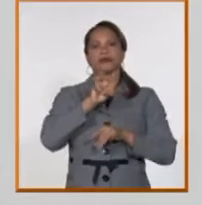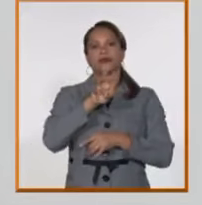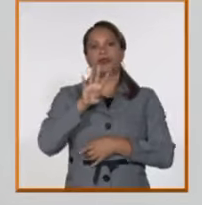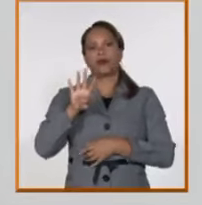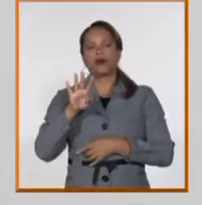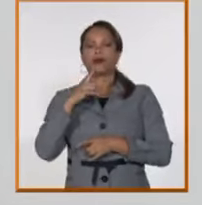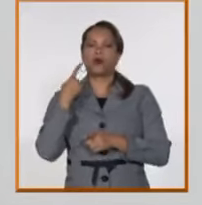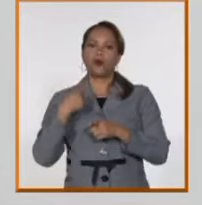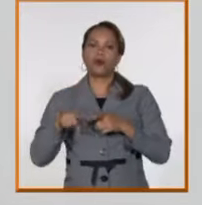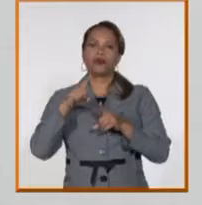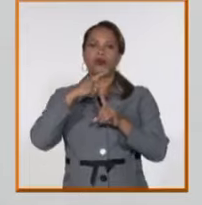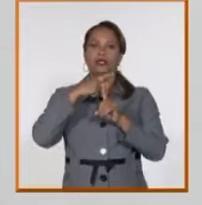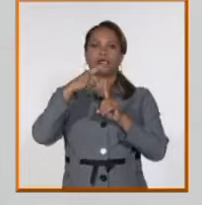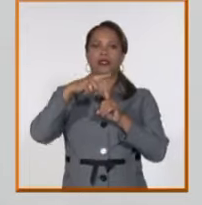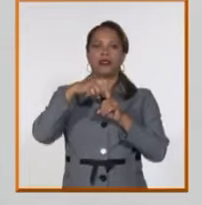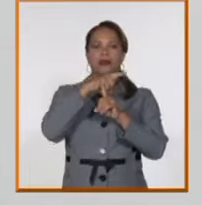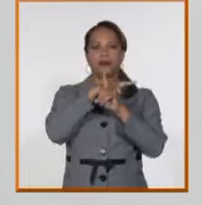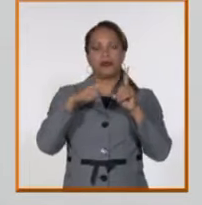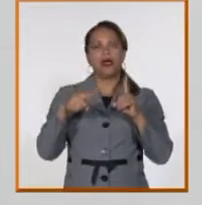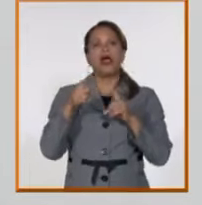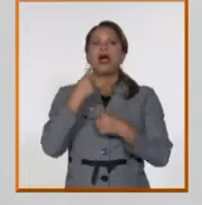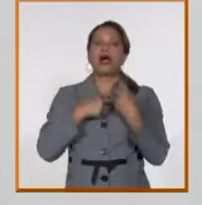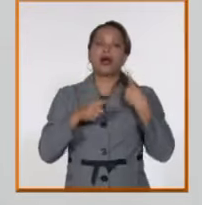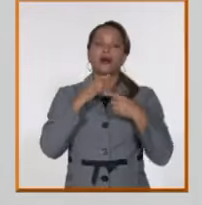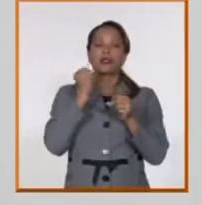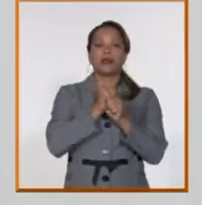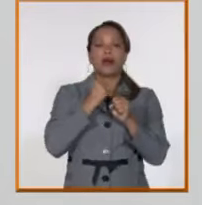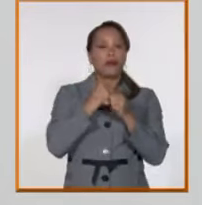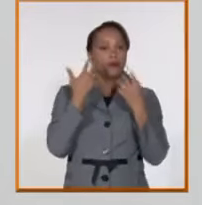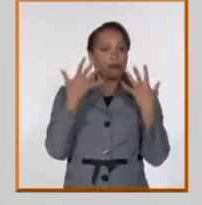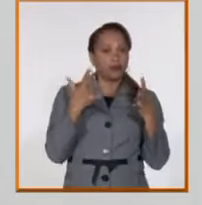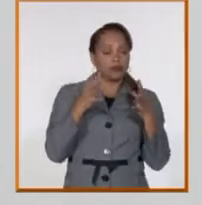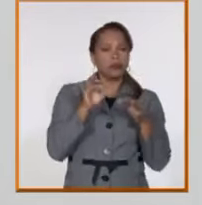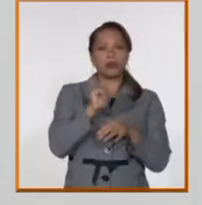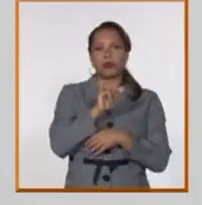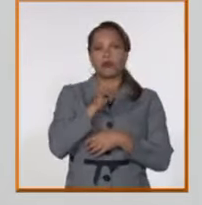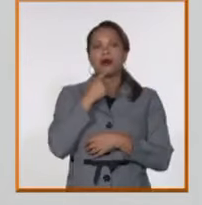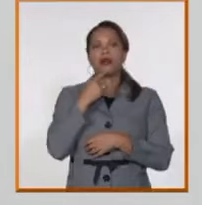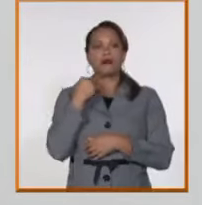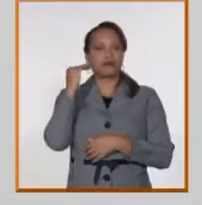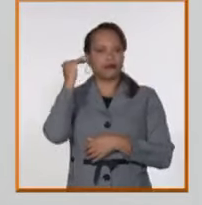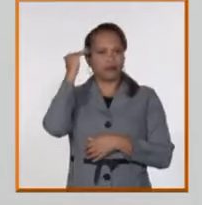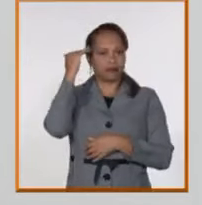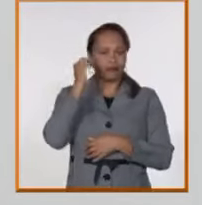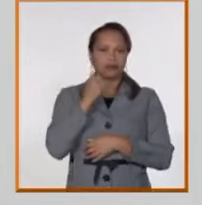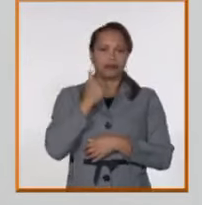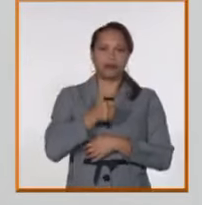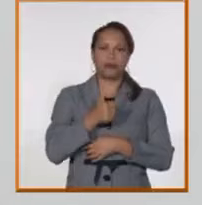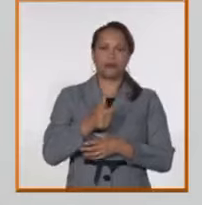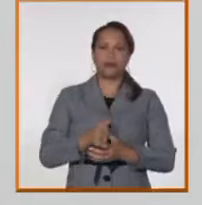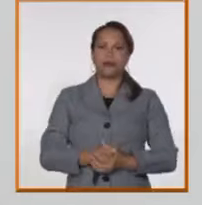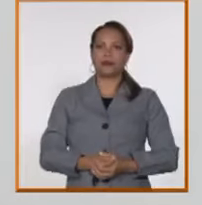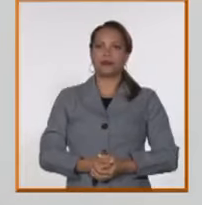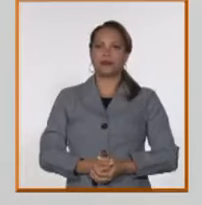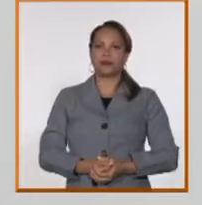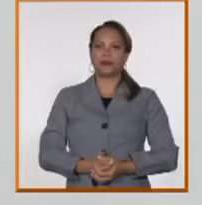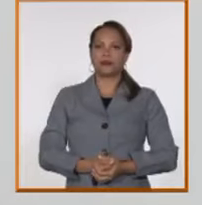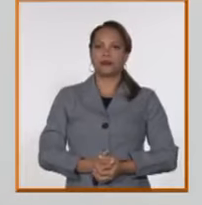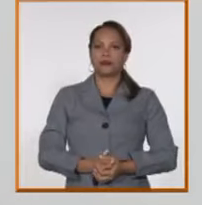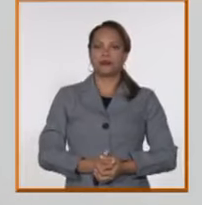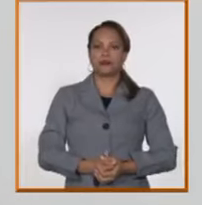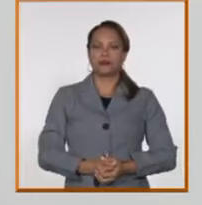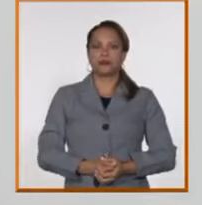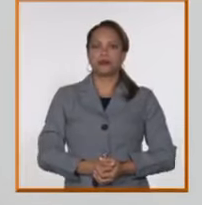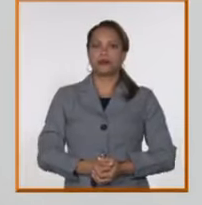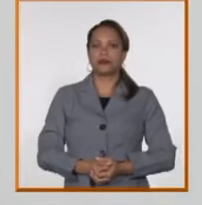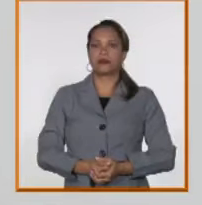medio o sea que realmente a pesar de que somos manufactureros tenemos un buen potencial eh e de con